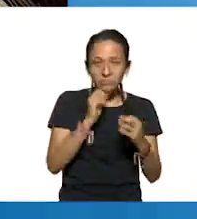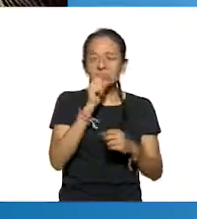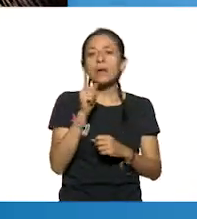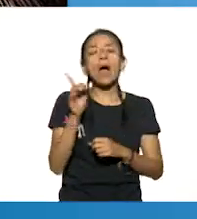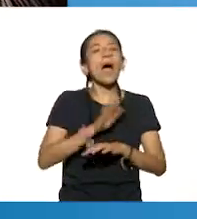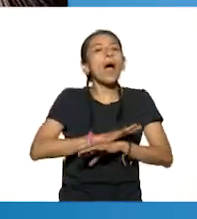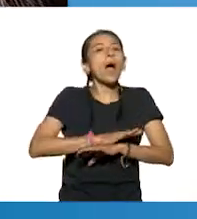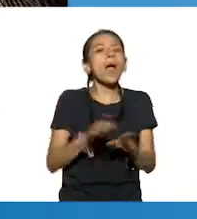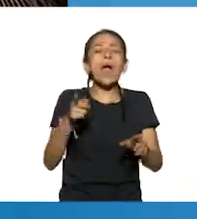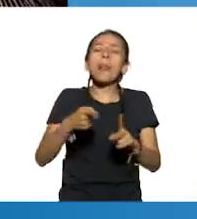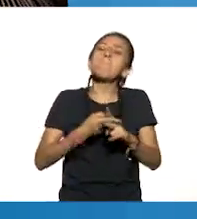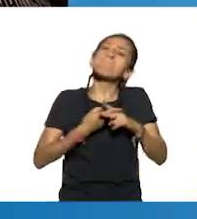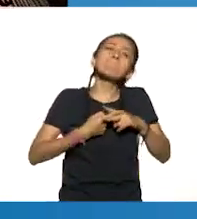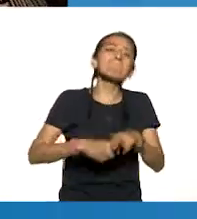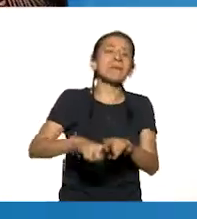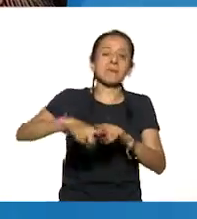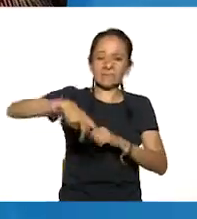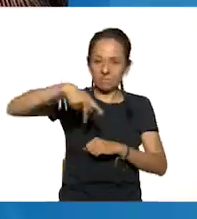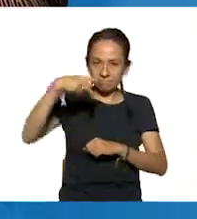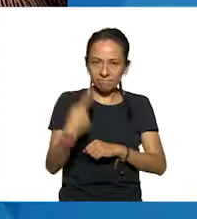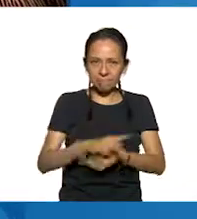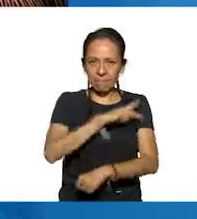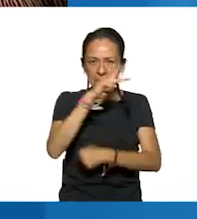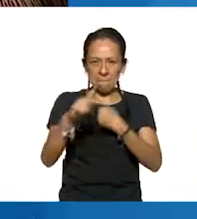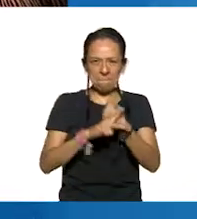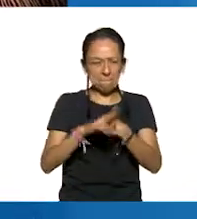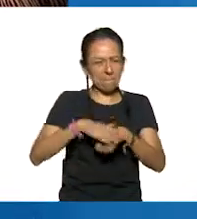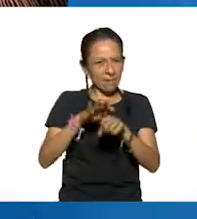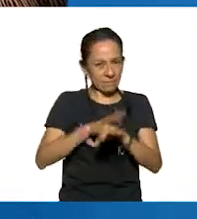despega como figura nacional.